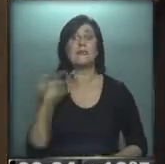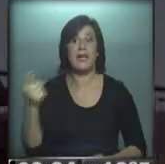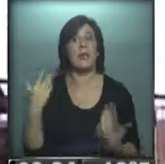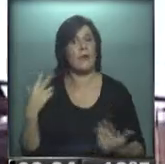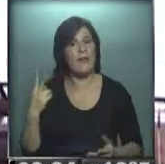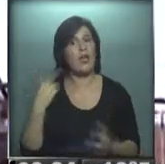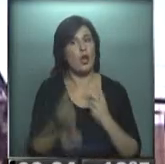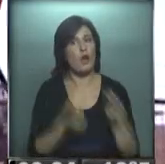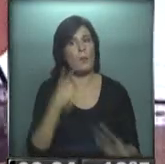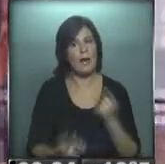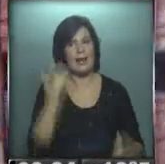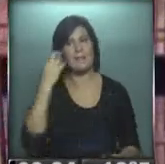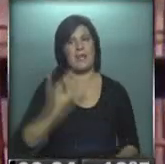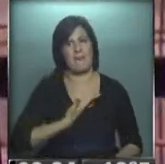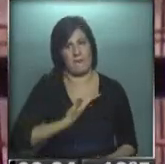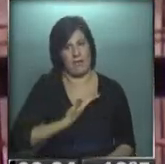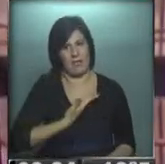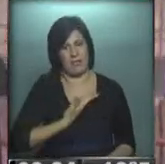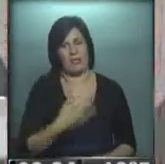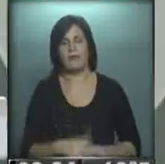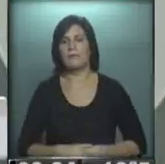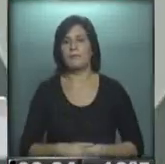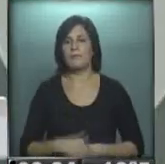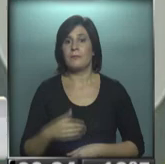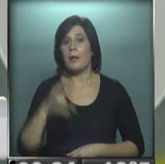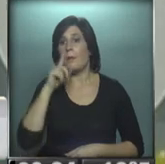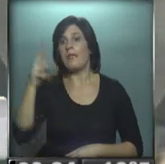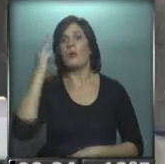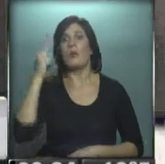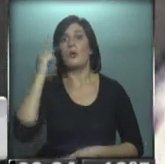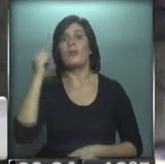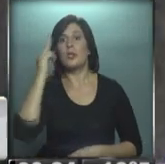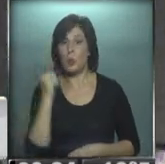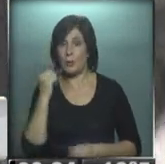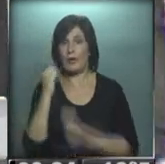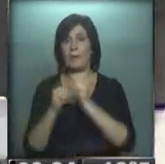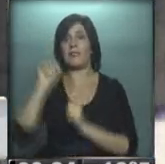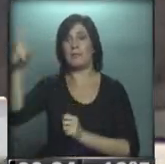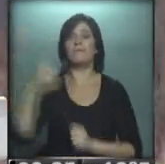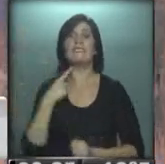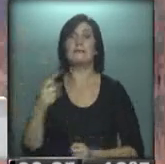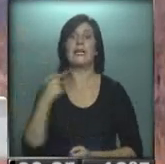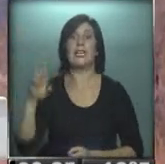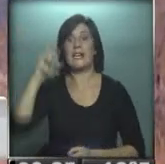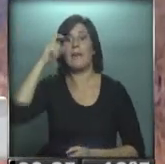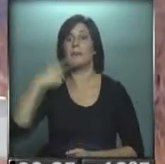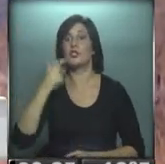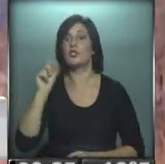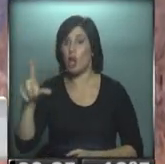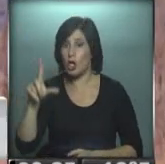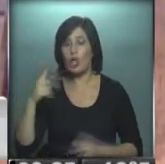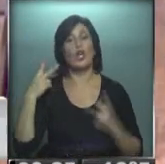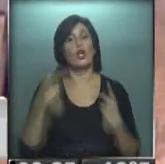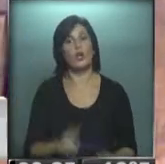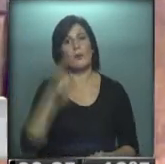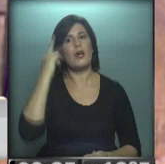estas acciones. En 1999, Repsol, una empresa española de lubricantes, se hace del